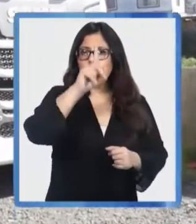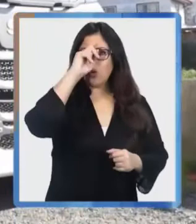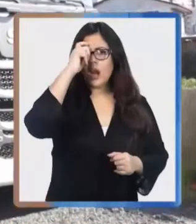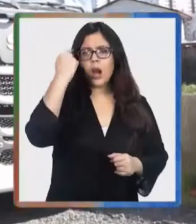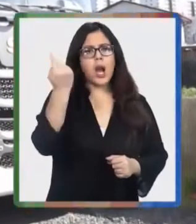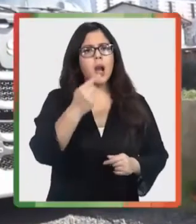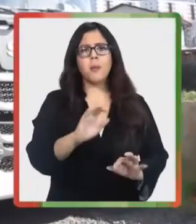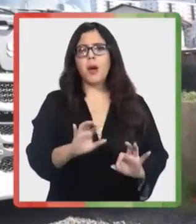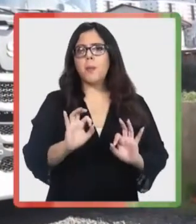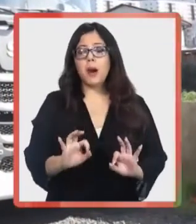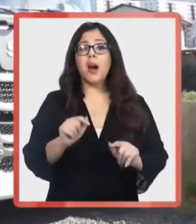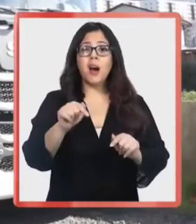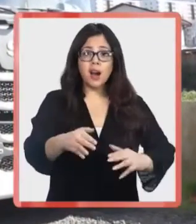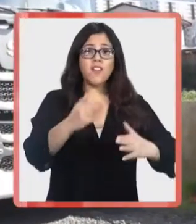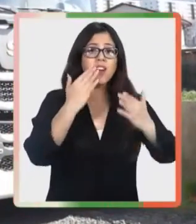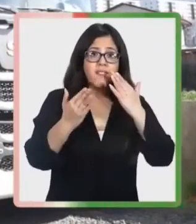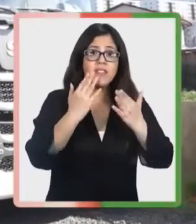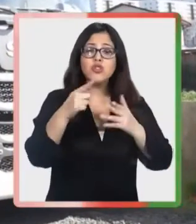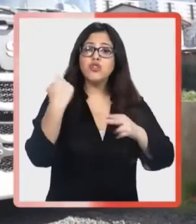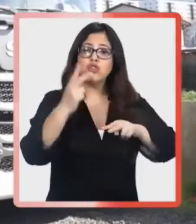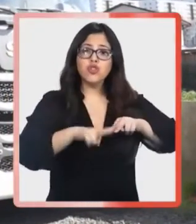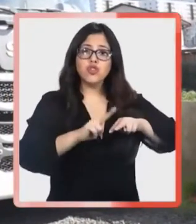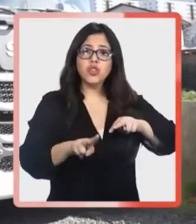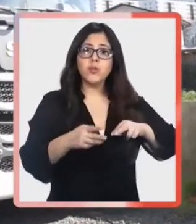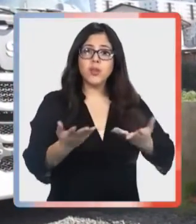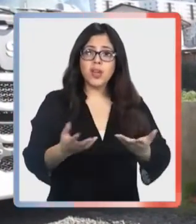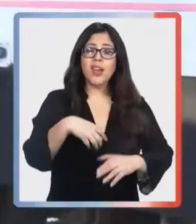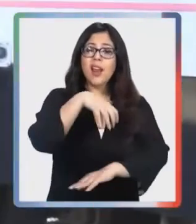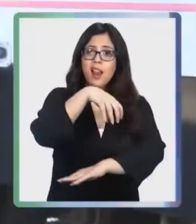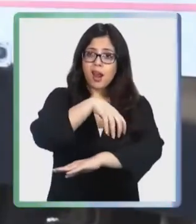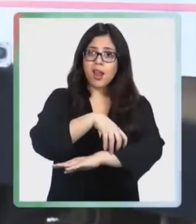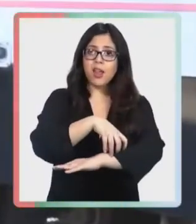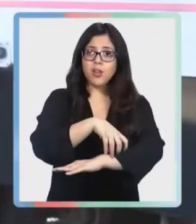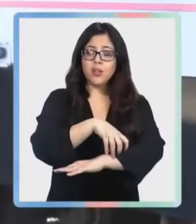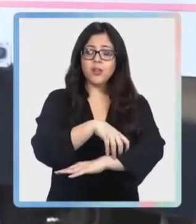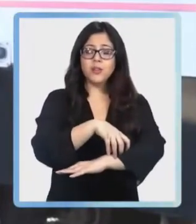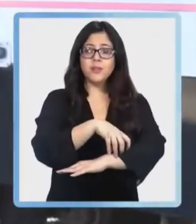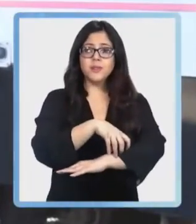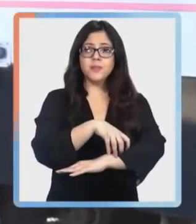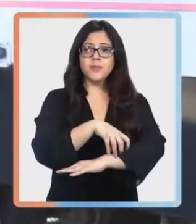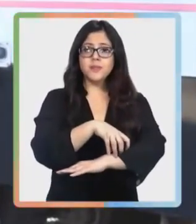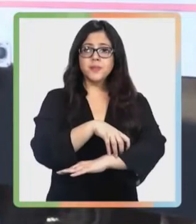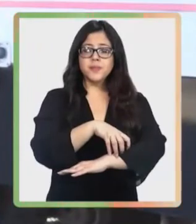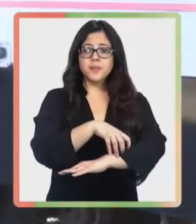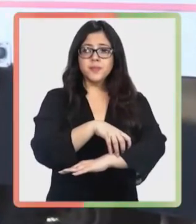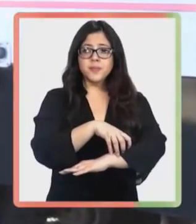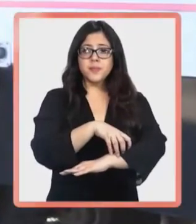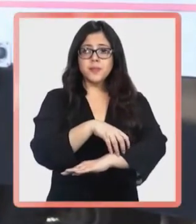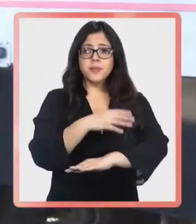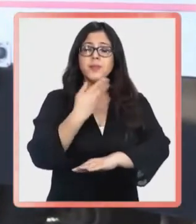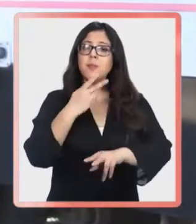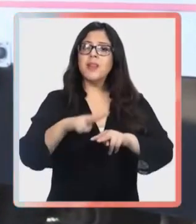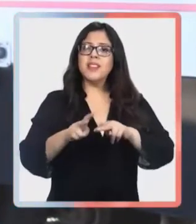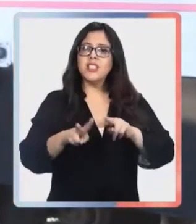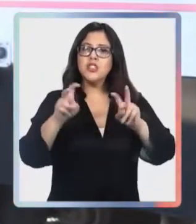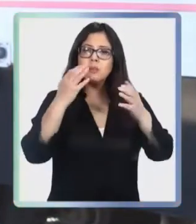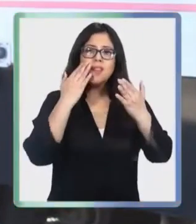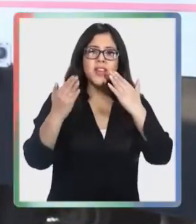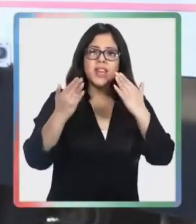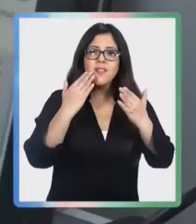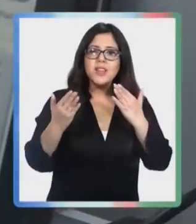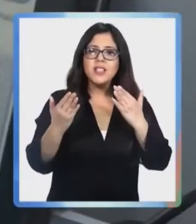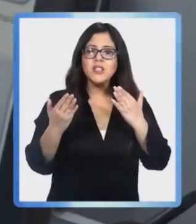espectacular este beneficio nosotros lo estamos haciendo en toda la región lo estamos haciendo con el